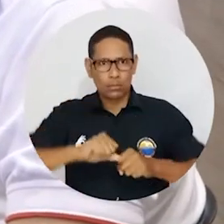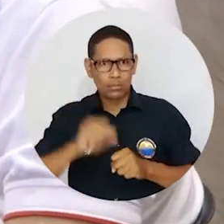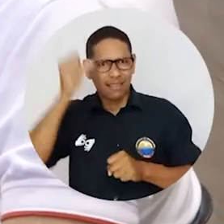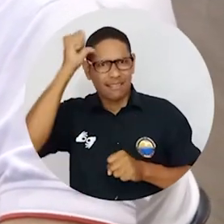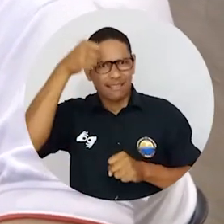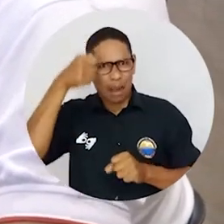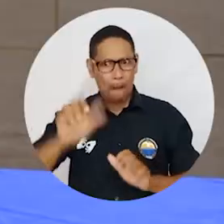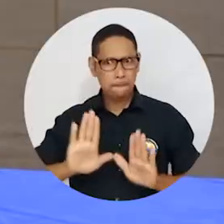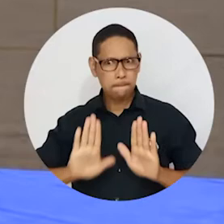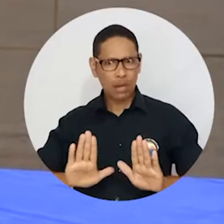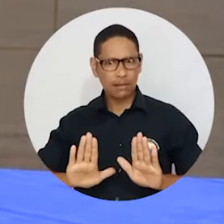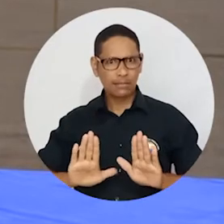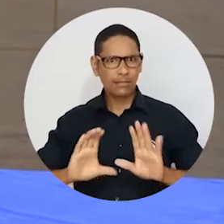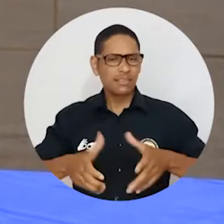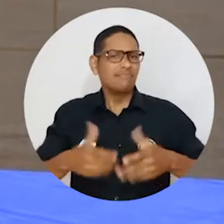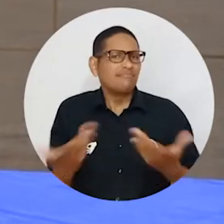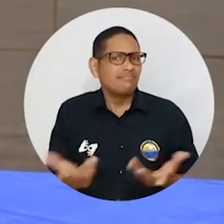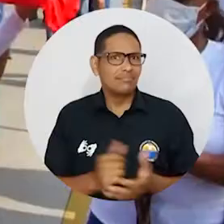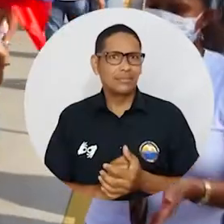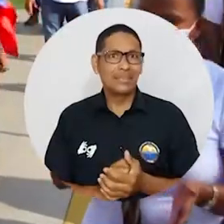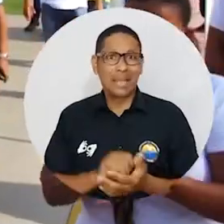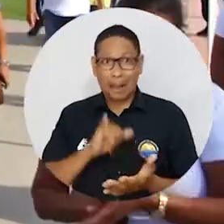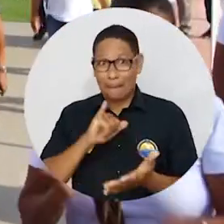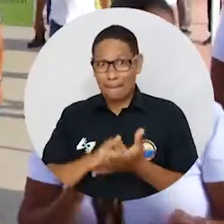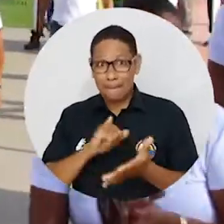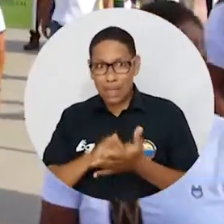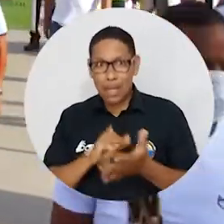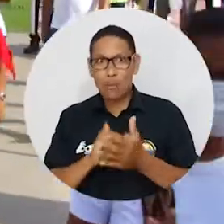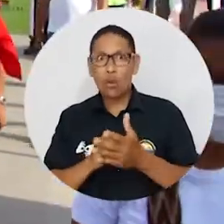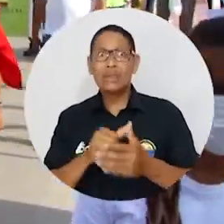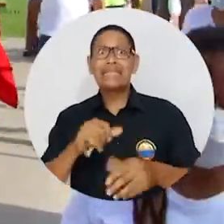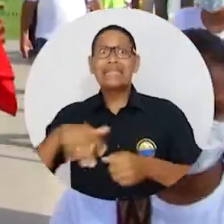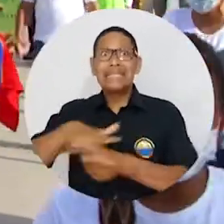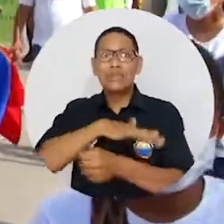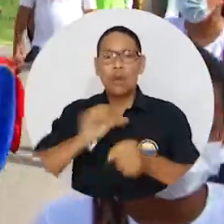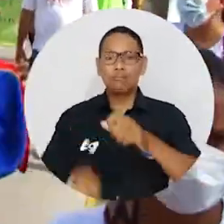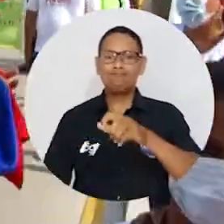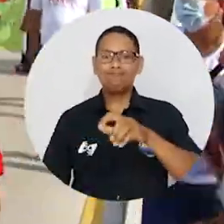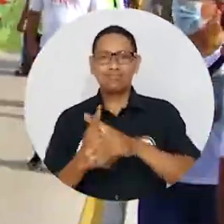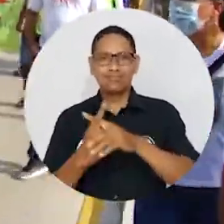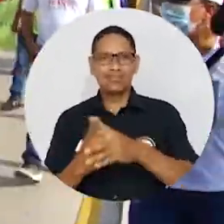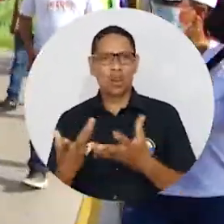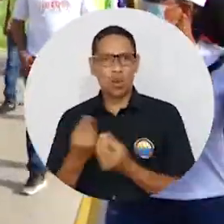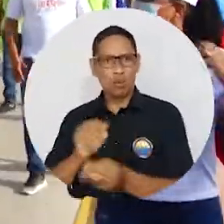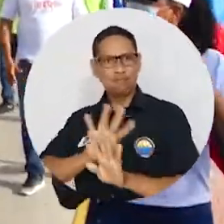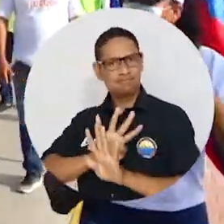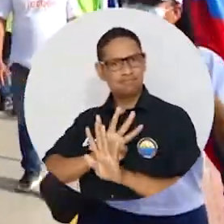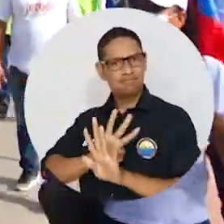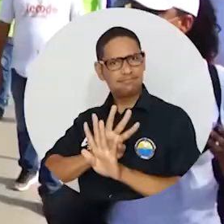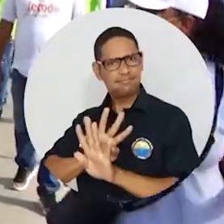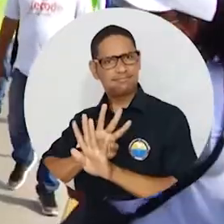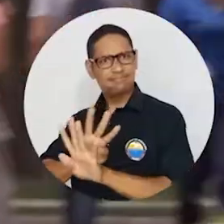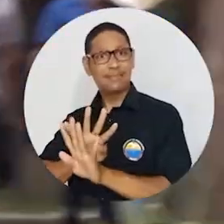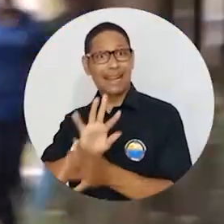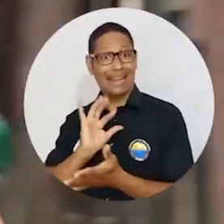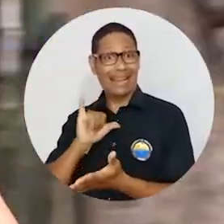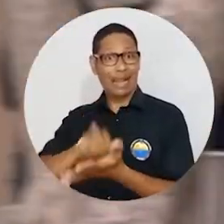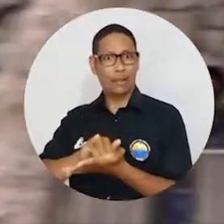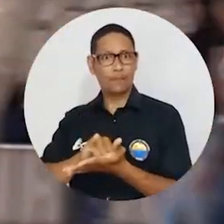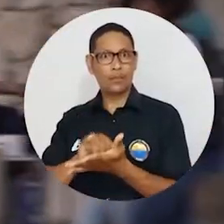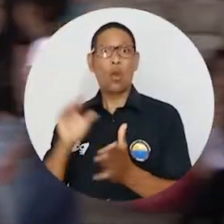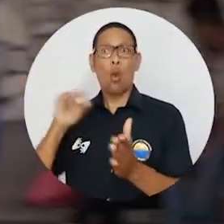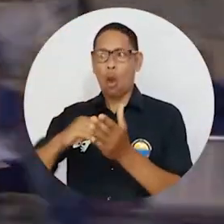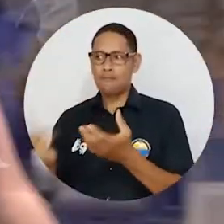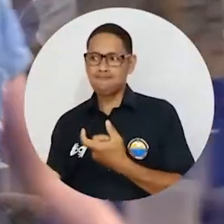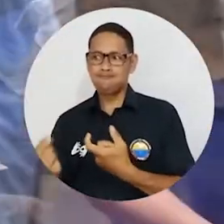Recordemos que la suspensión de clases se dio como parte de la coyuntura originada en las jornadas de manifestación social. En este sentido, con